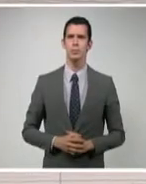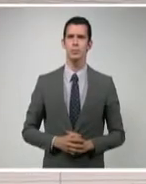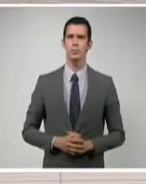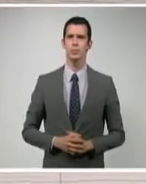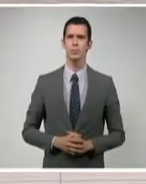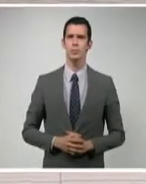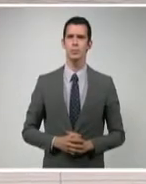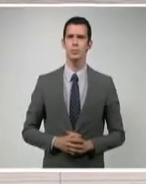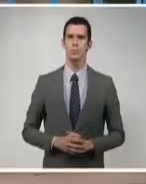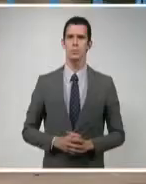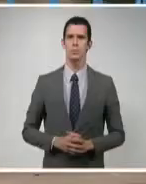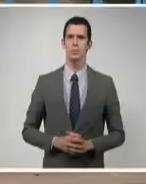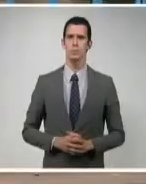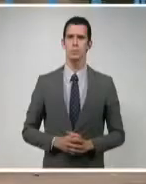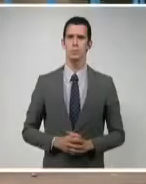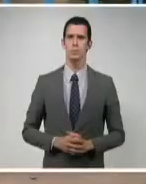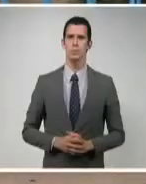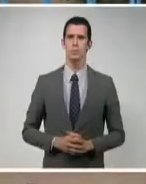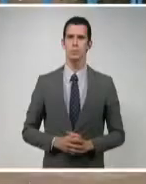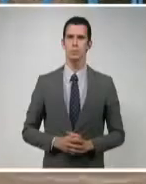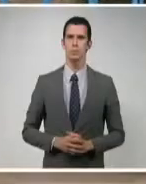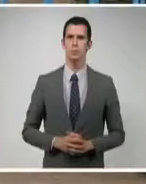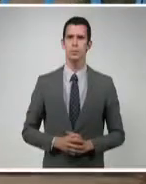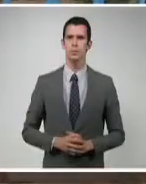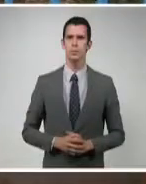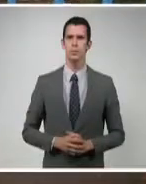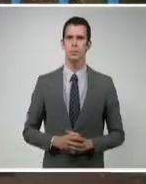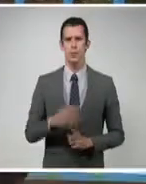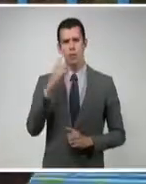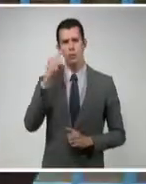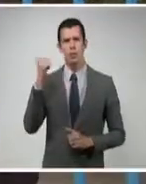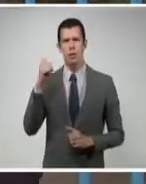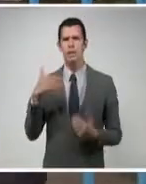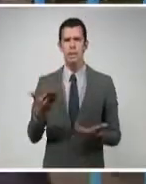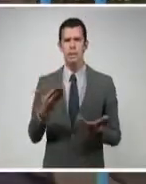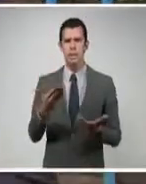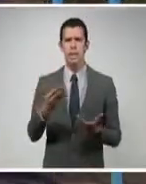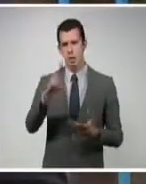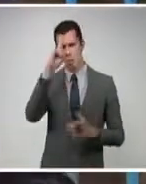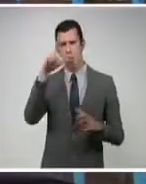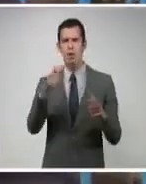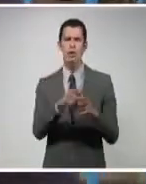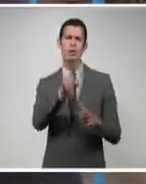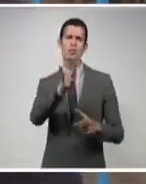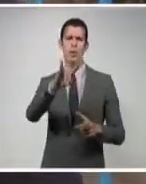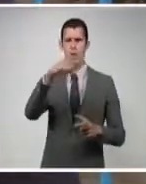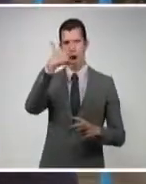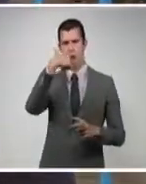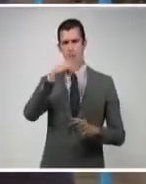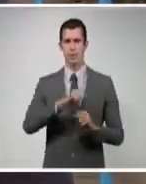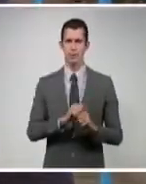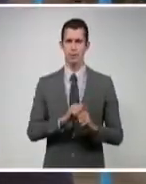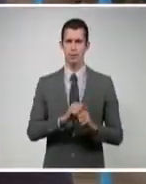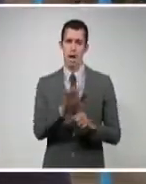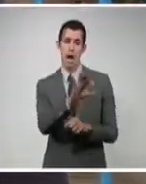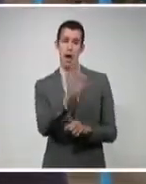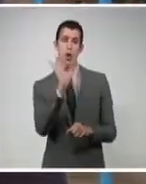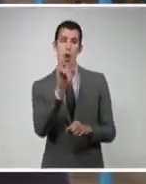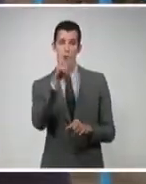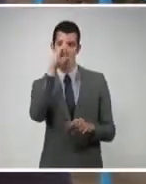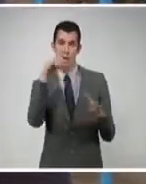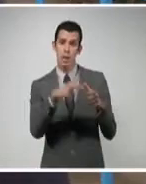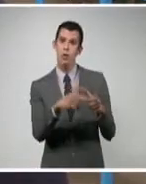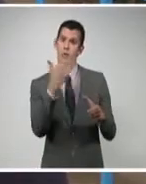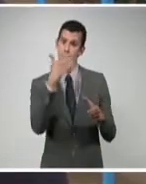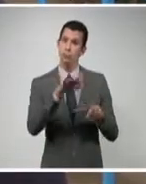captación de los voluntarios es el policlínico 19 de abril un nuevo sitio escogido en la capital de todos los cubanos para la continuidad